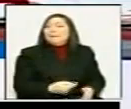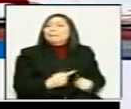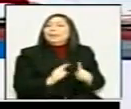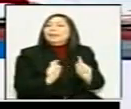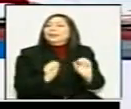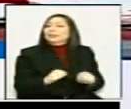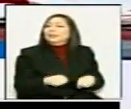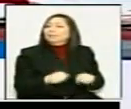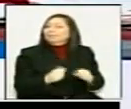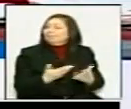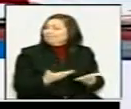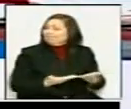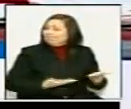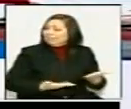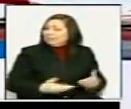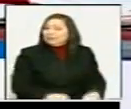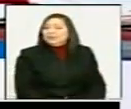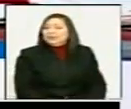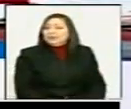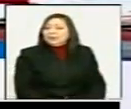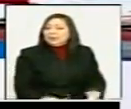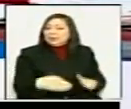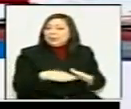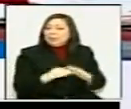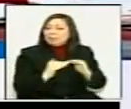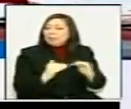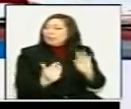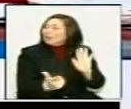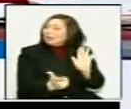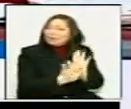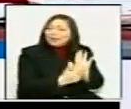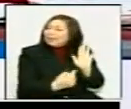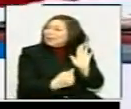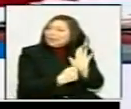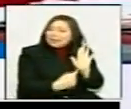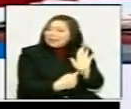está estrictamente en el marco de la ley.